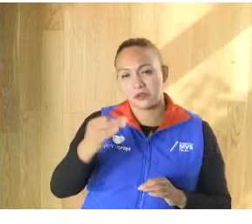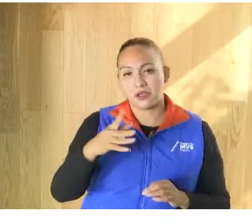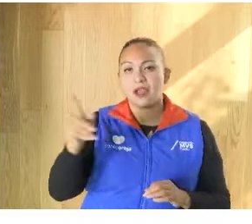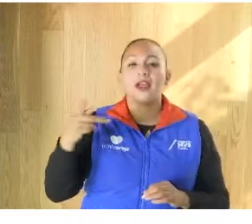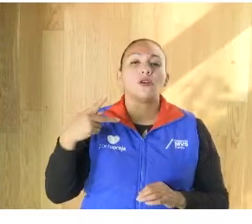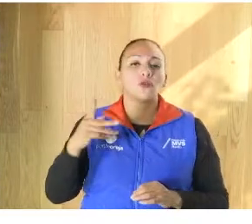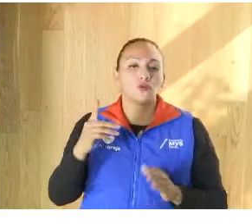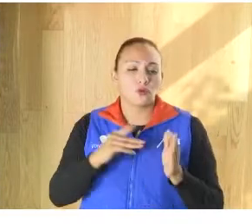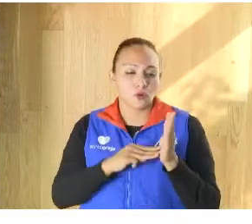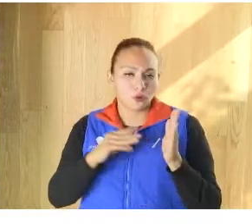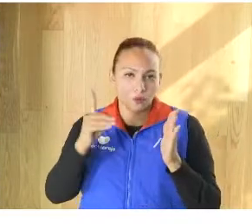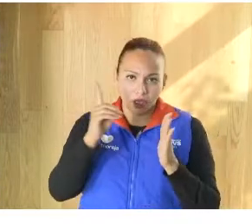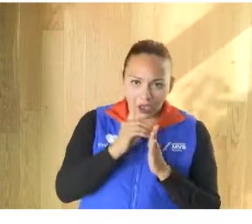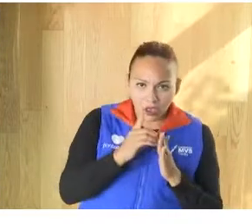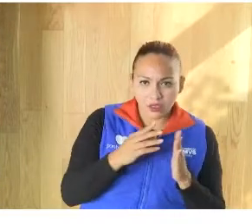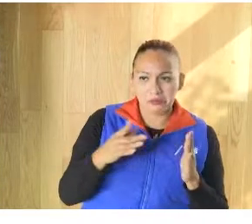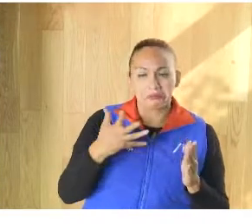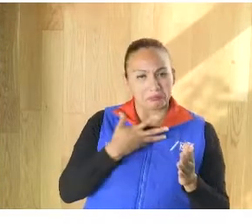propia metodología,